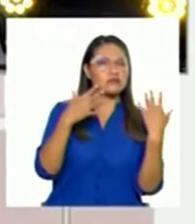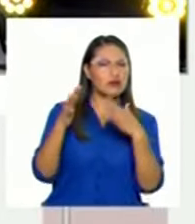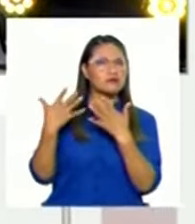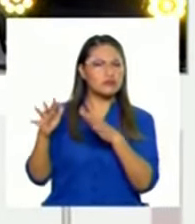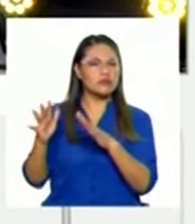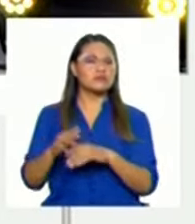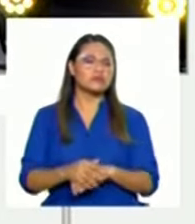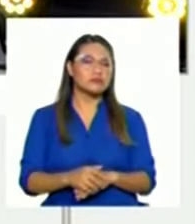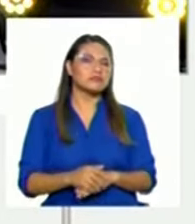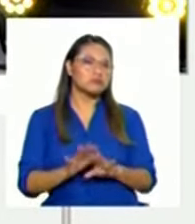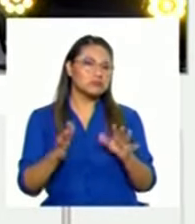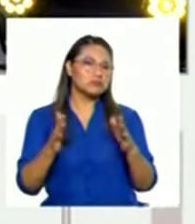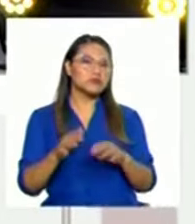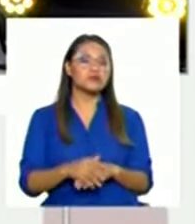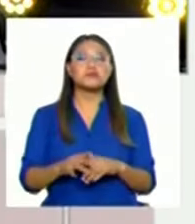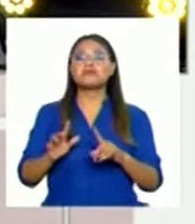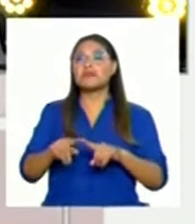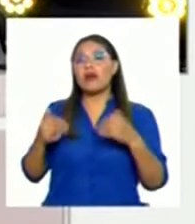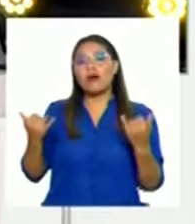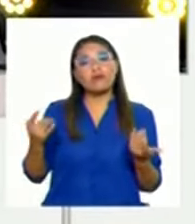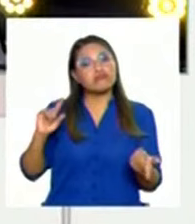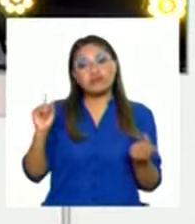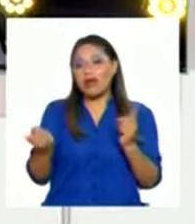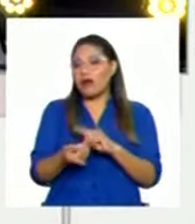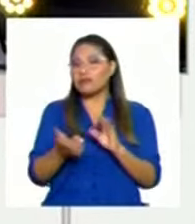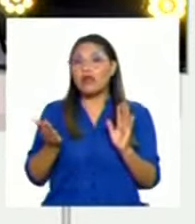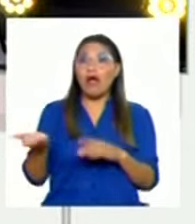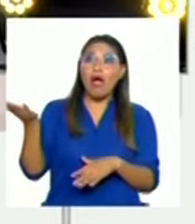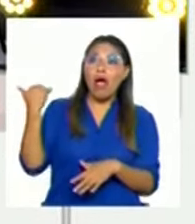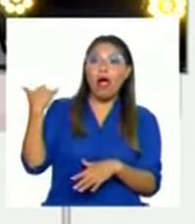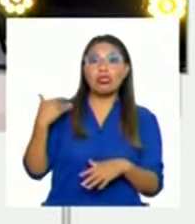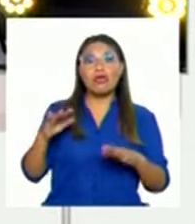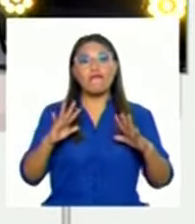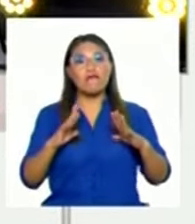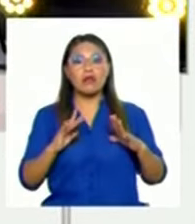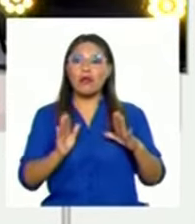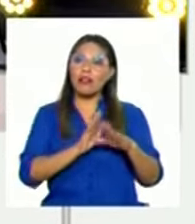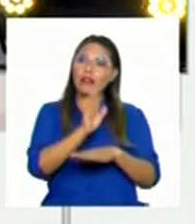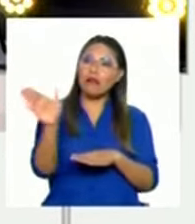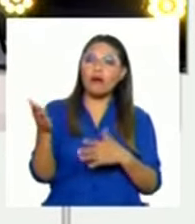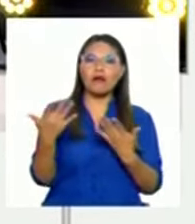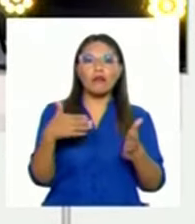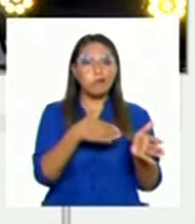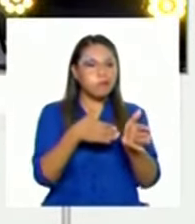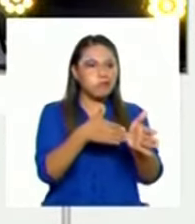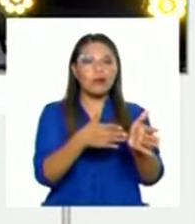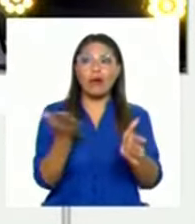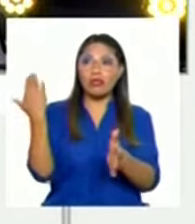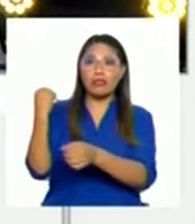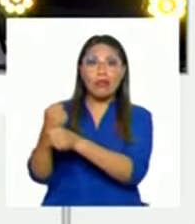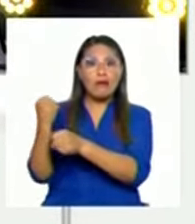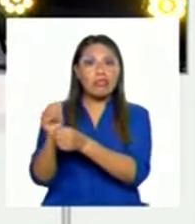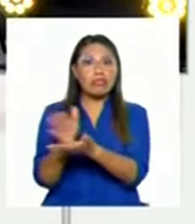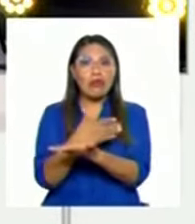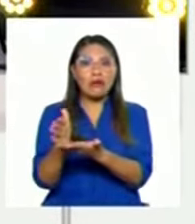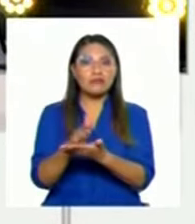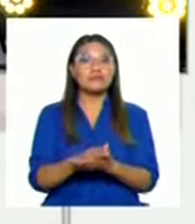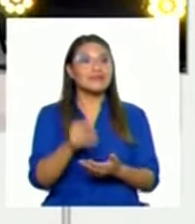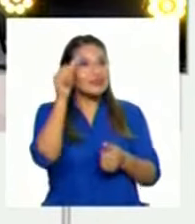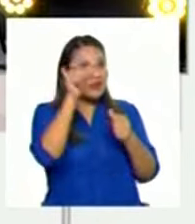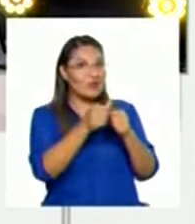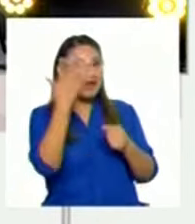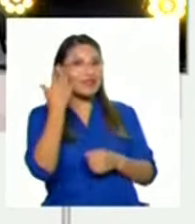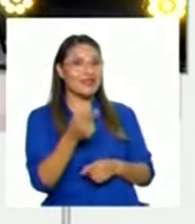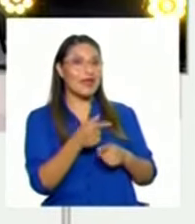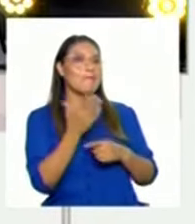reciente, ¿no, Luchito? Pero, sí. Pero las cosas han cambiado, ¿no? Antes un feriado uno salía, no había tráfico. La gente no trabajaba. Antes no había fútbol el Día de la Madre,